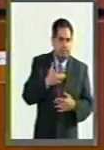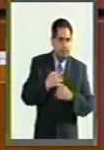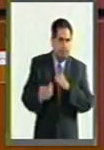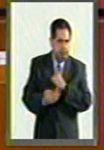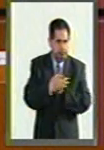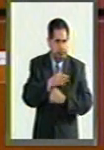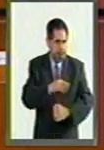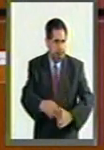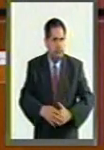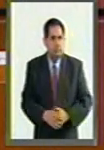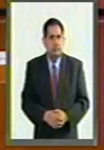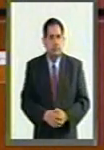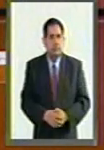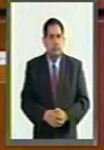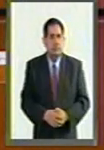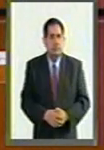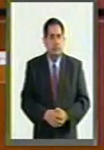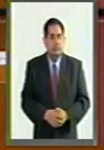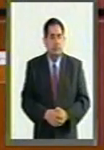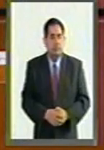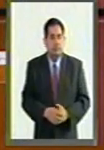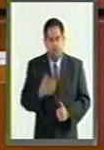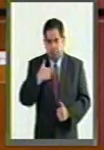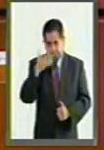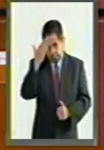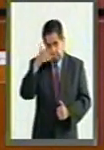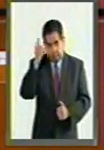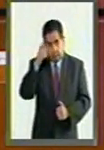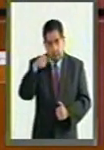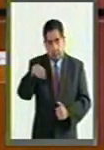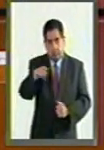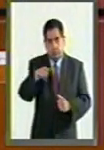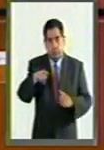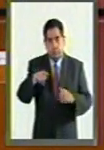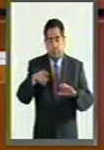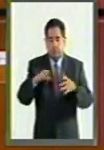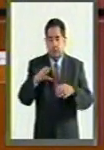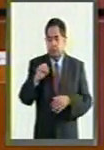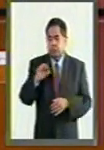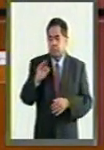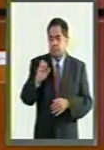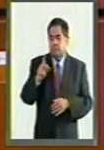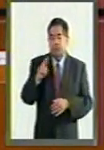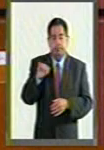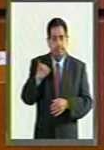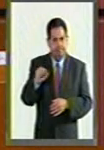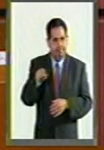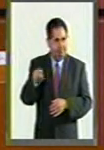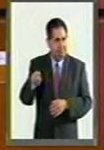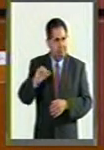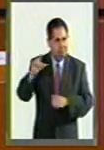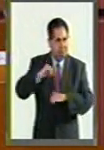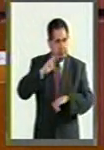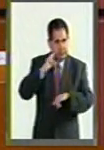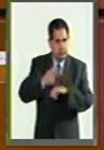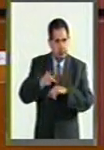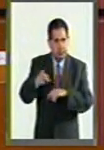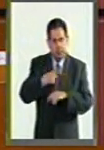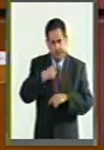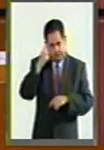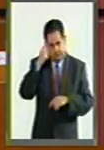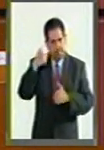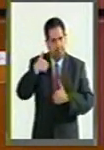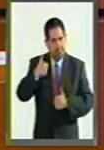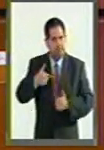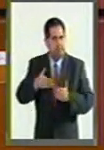acceder. Bien sea que las autoridades de COFEPRIS van a tener que abrirse a